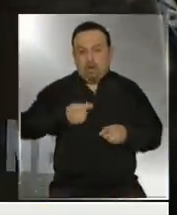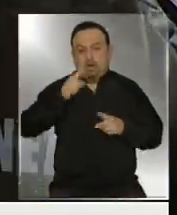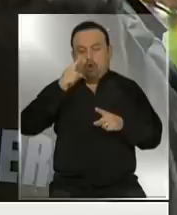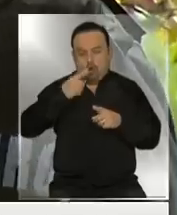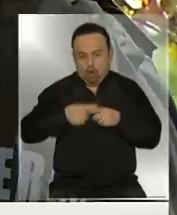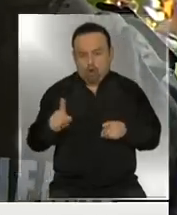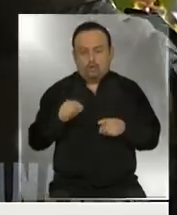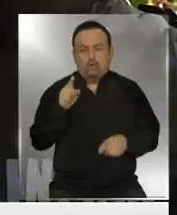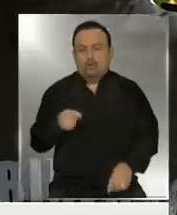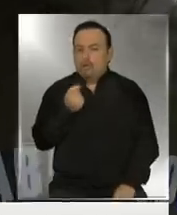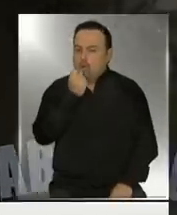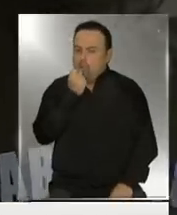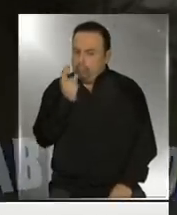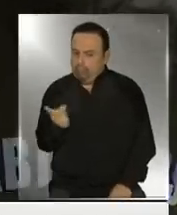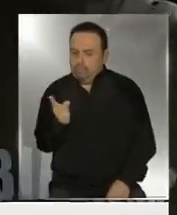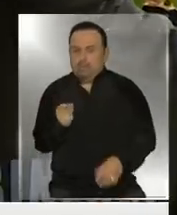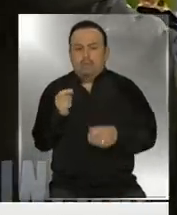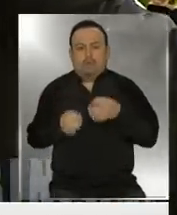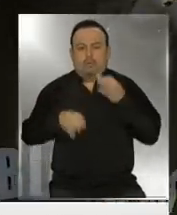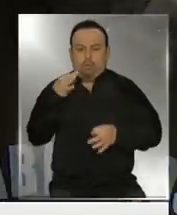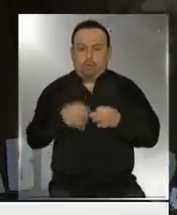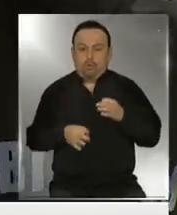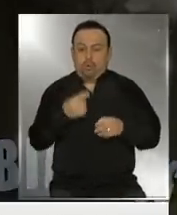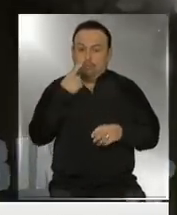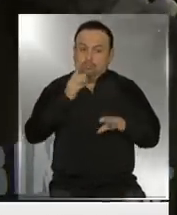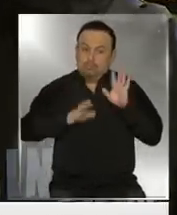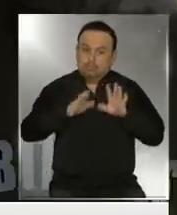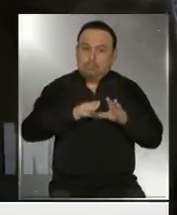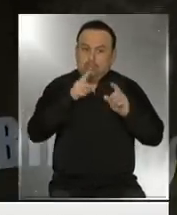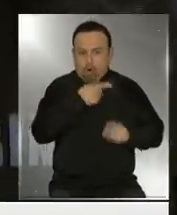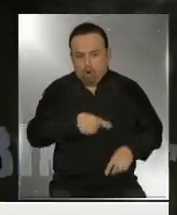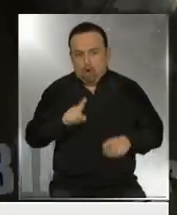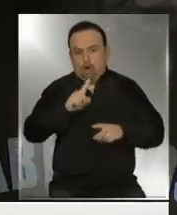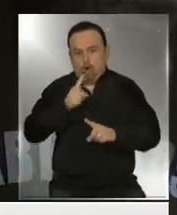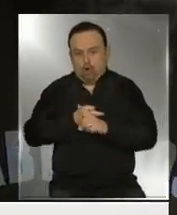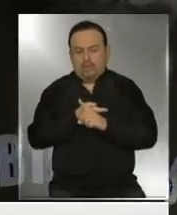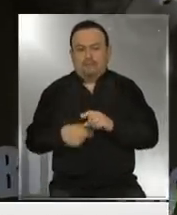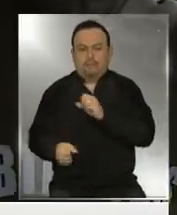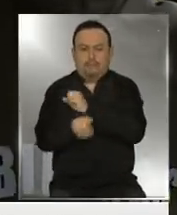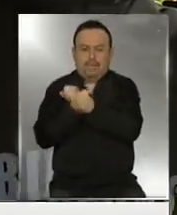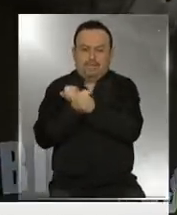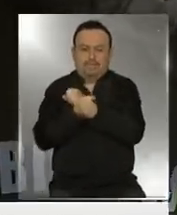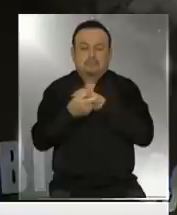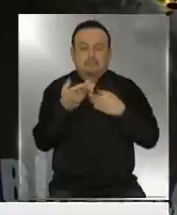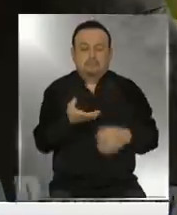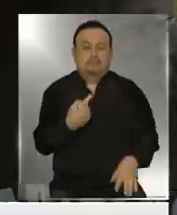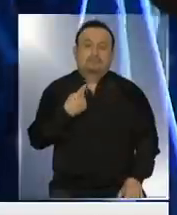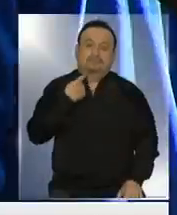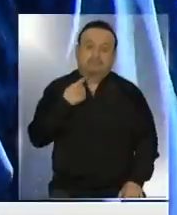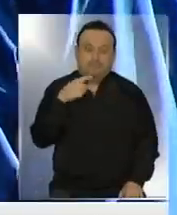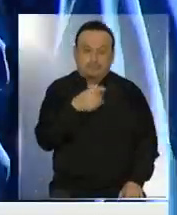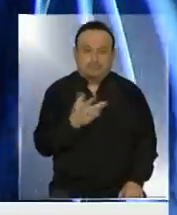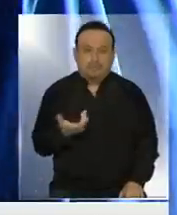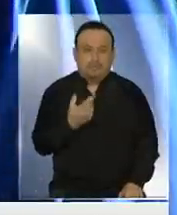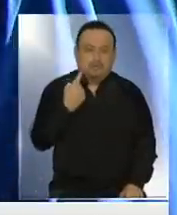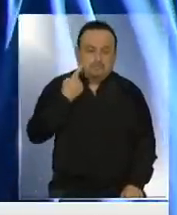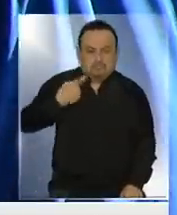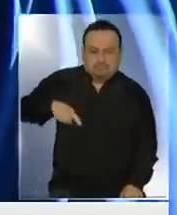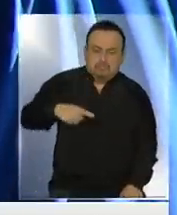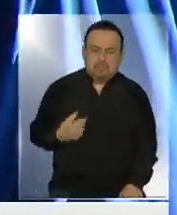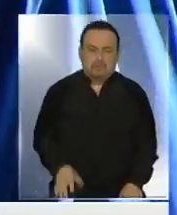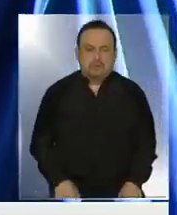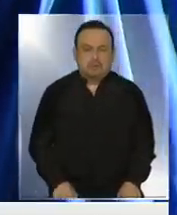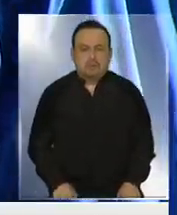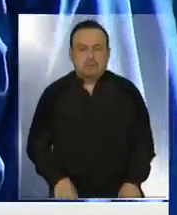otro proceso legal y con eso su libertad condicional se podría ver también afectada porque obviamente durante estos últimos días